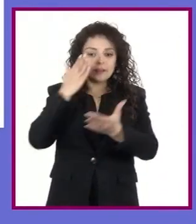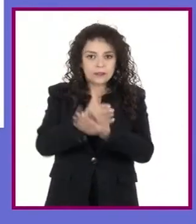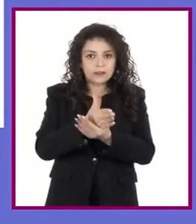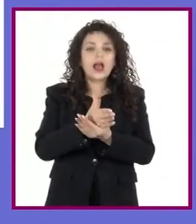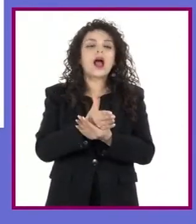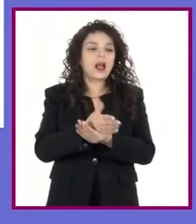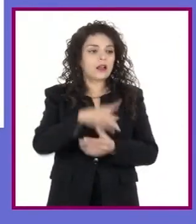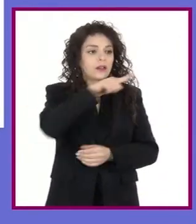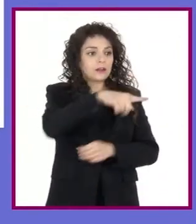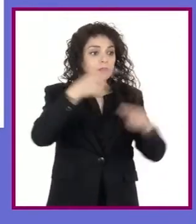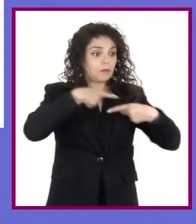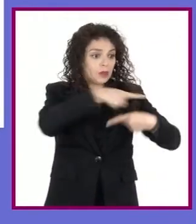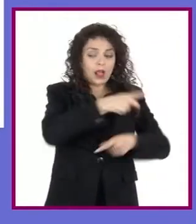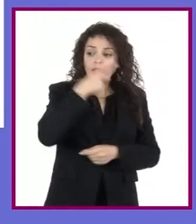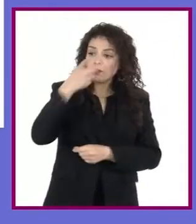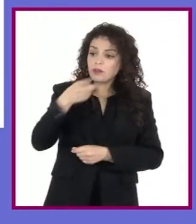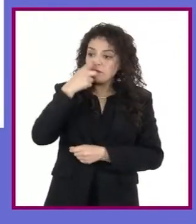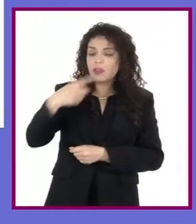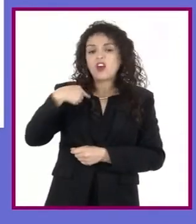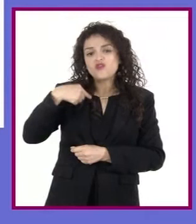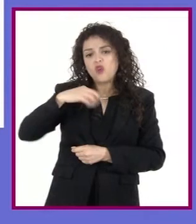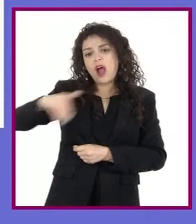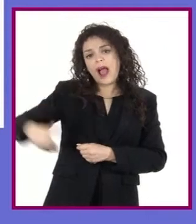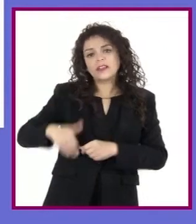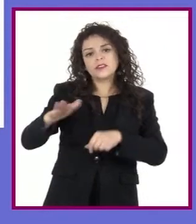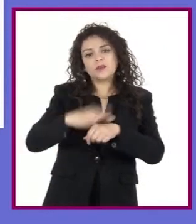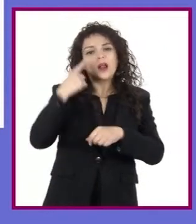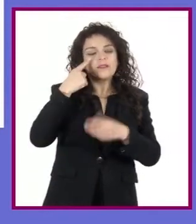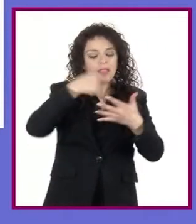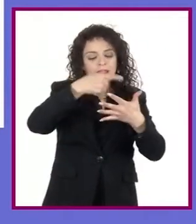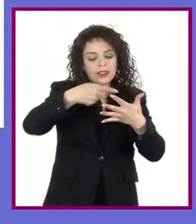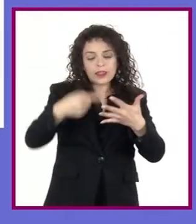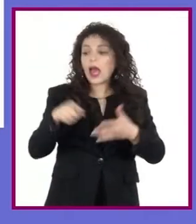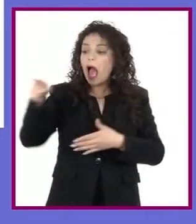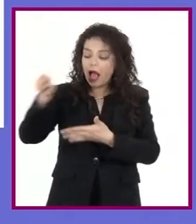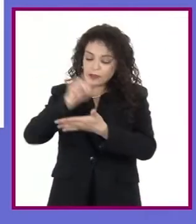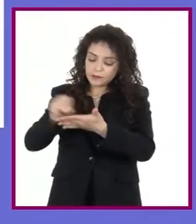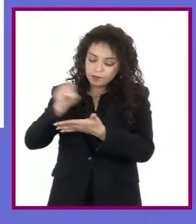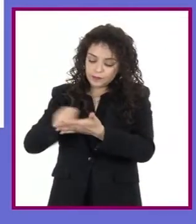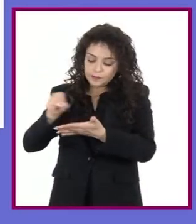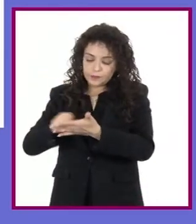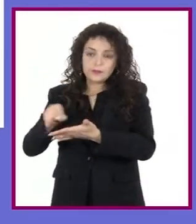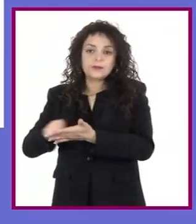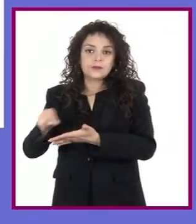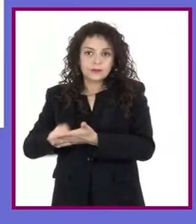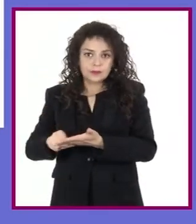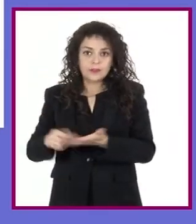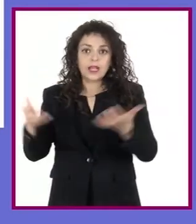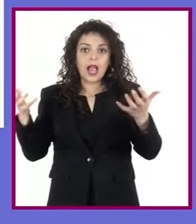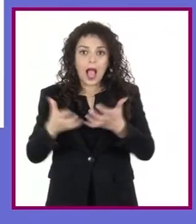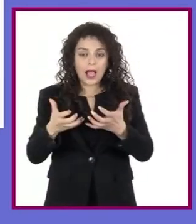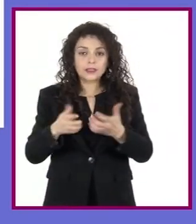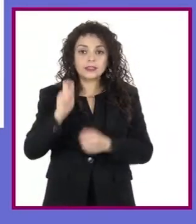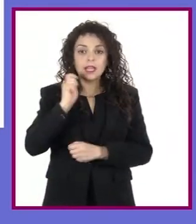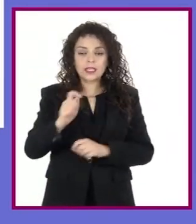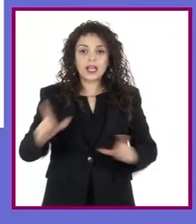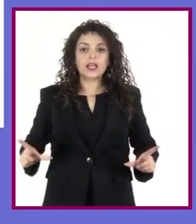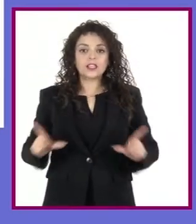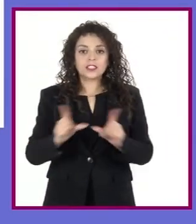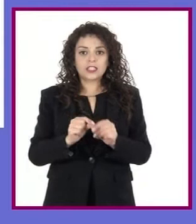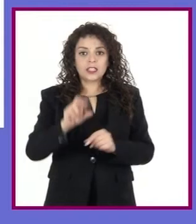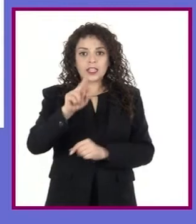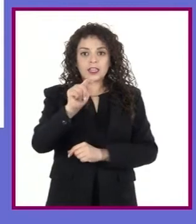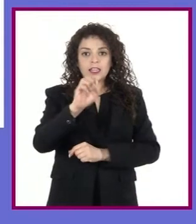los conductores, los peatones, los testigos directos, etcétera, elabora un texto sobre